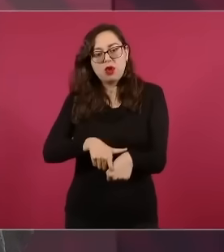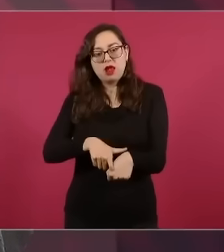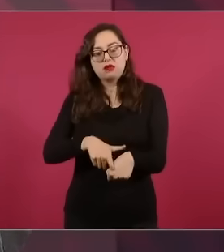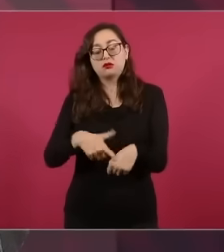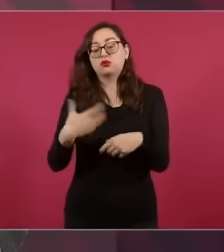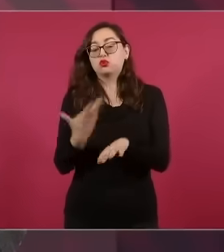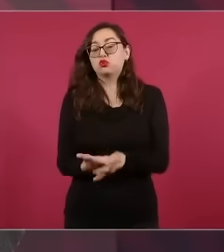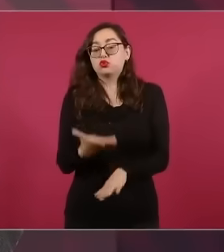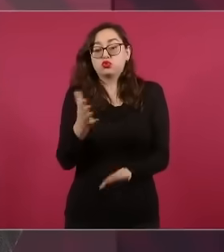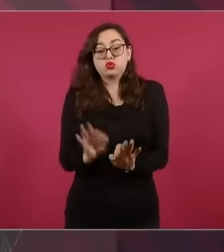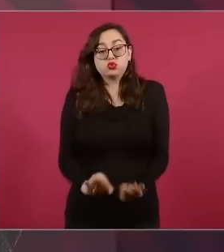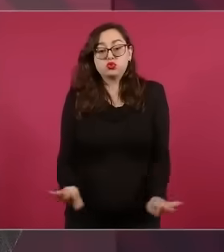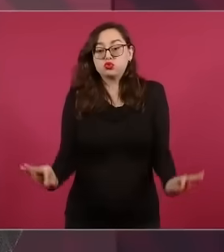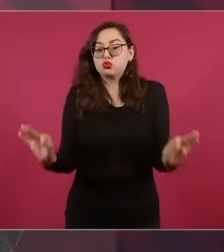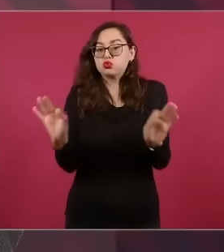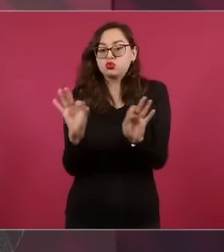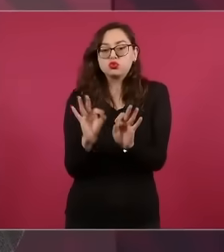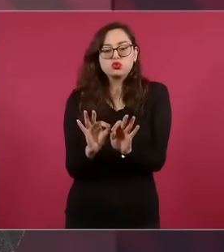fundamentales